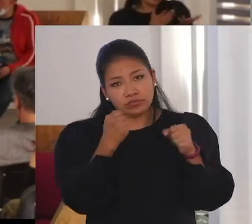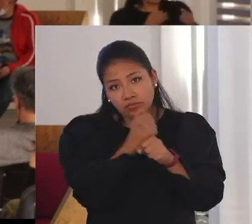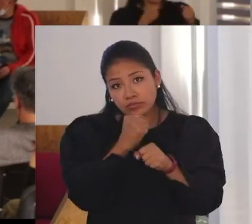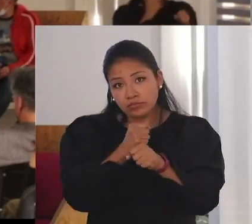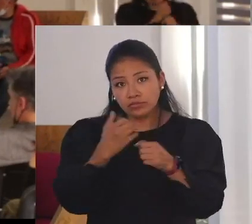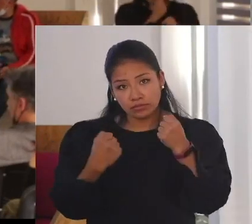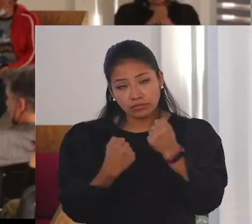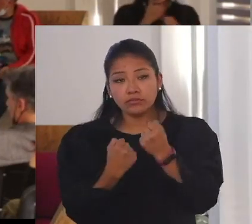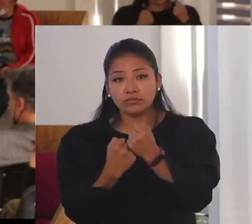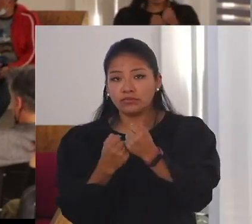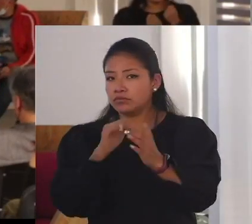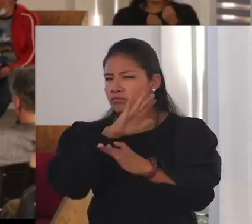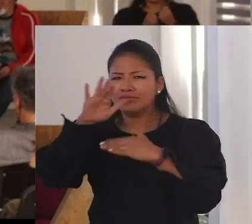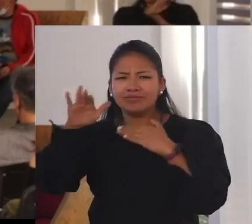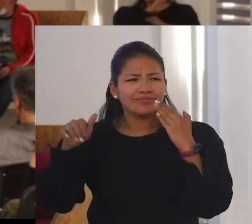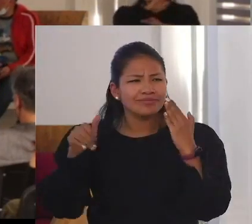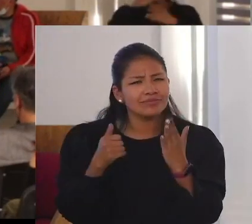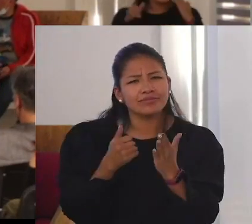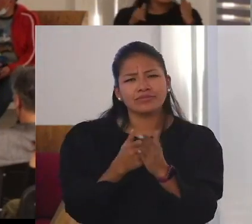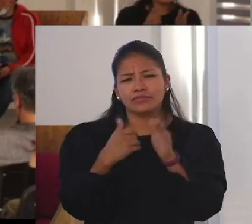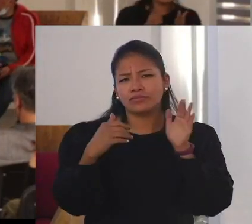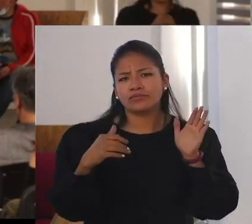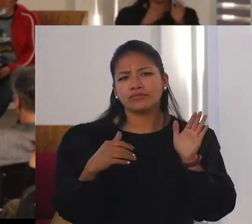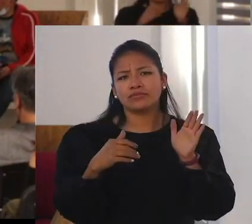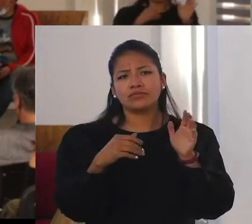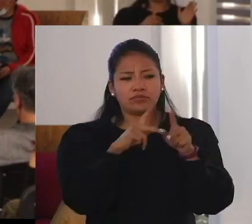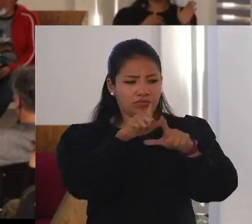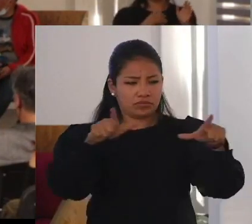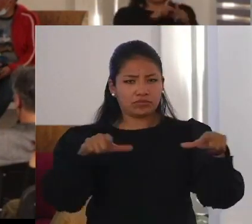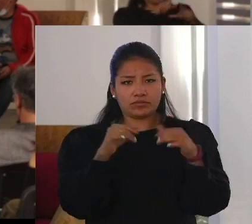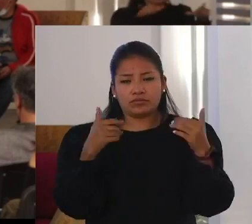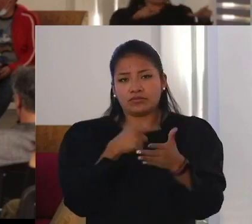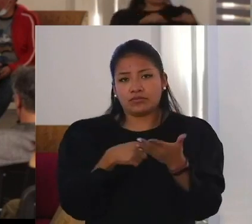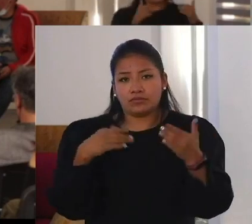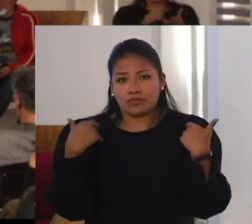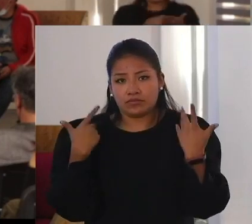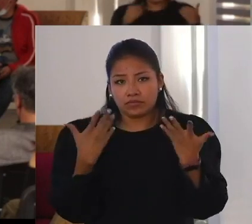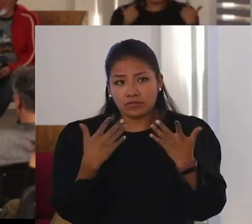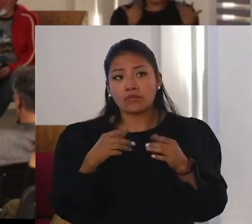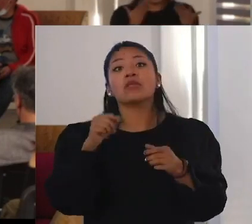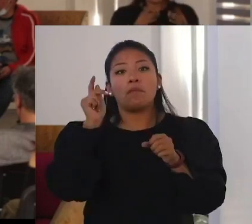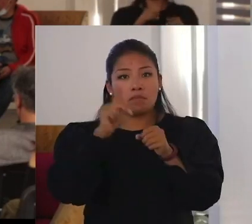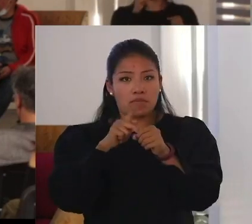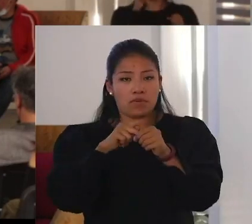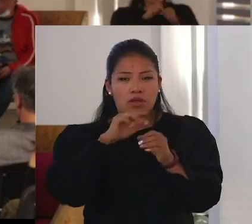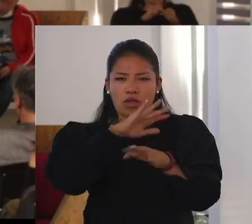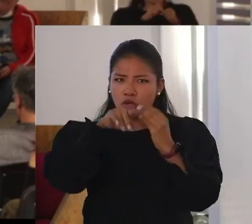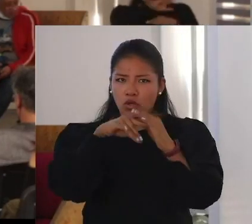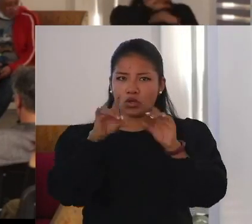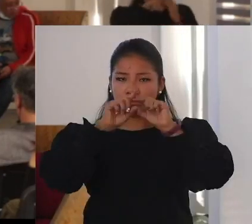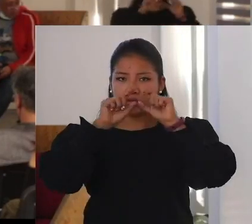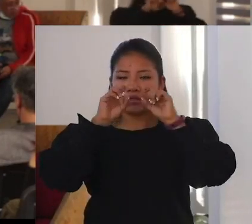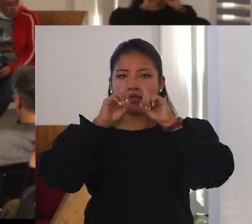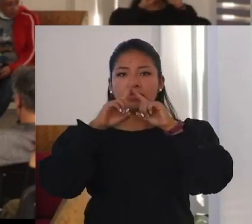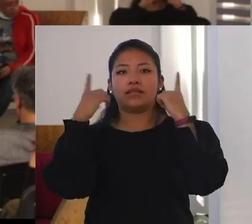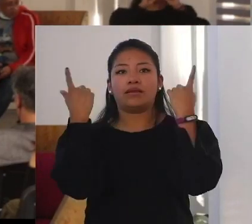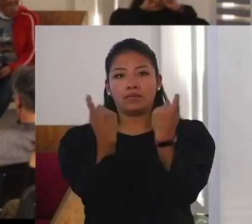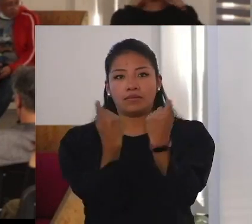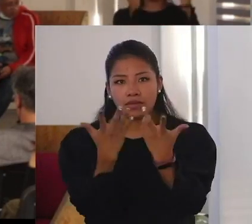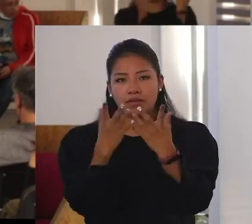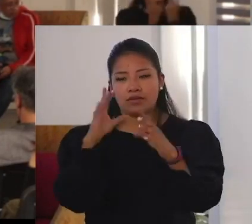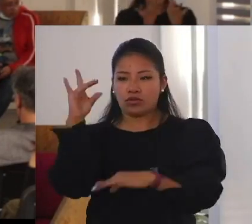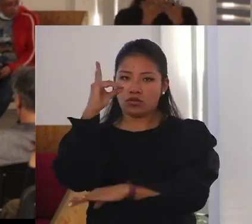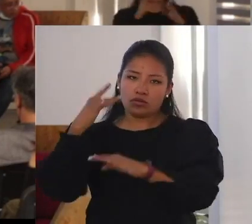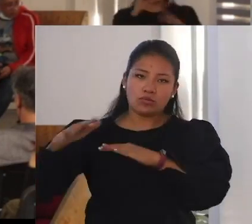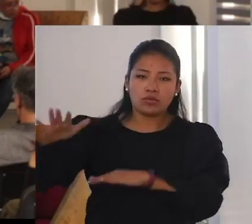todos los frentes que tenemos trabajamos y tenemos presencia en los nueve departamentos del país sin embargo la lucha